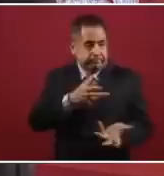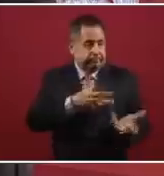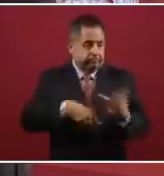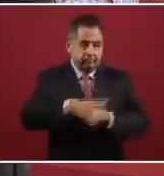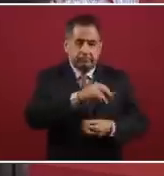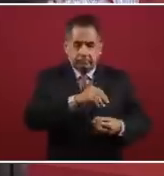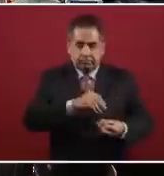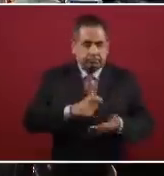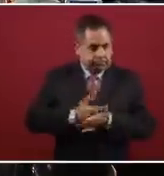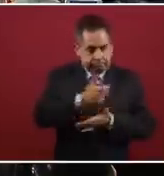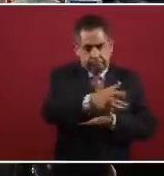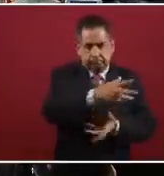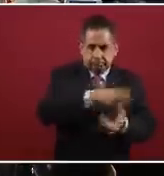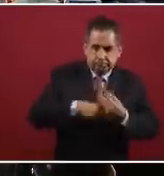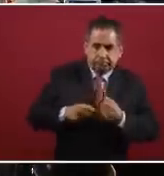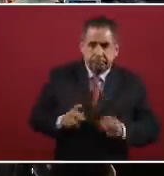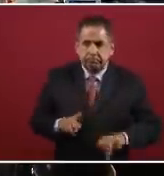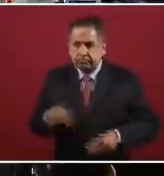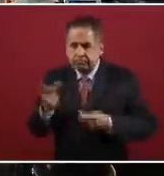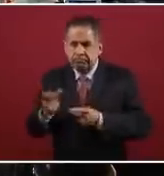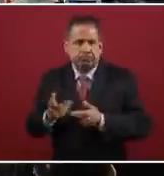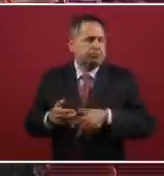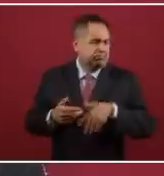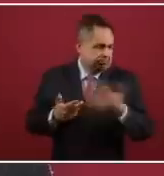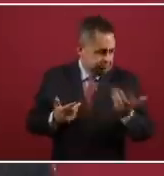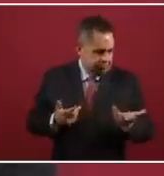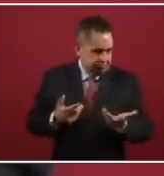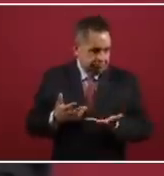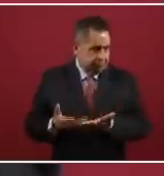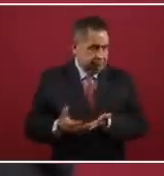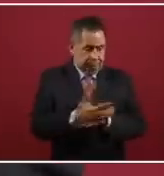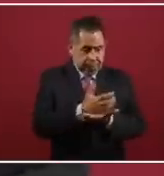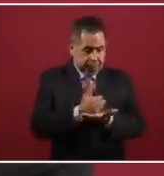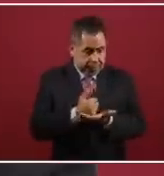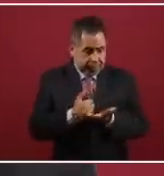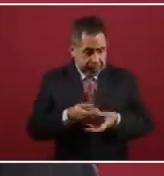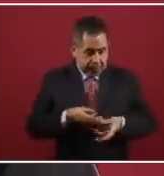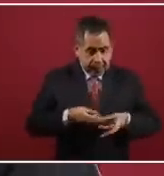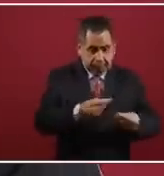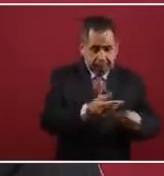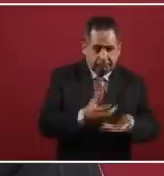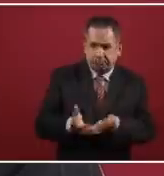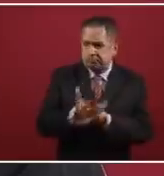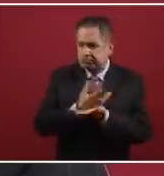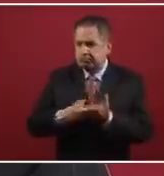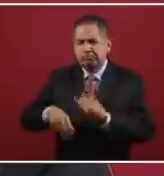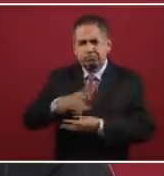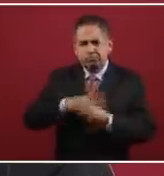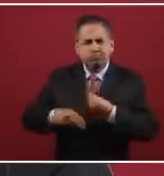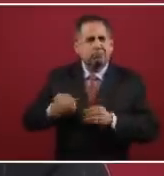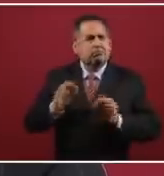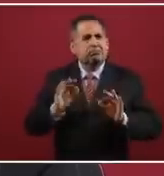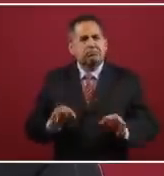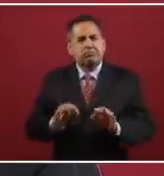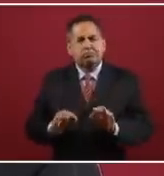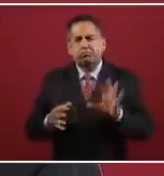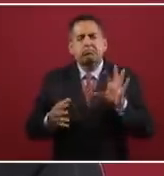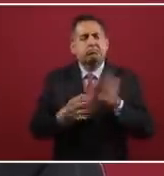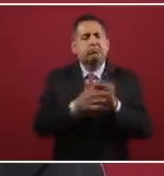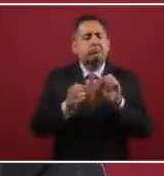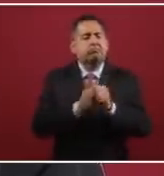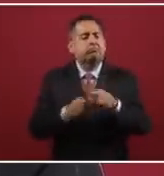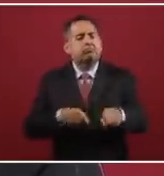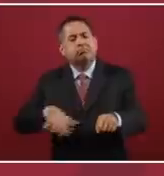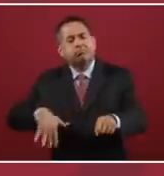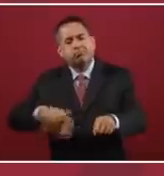quiere decir? Que una parte muy importante de lo que se gasta se recupera después. Se relaciona con la